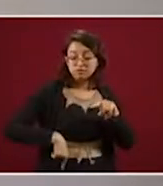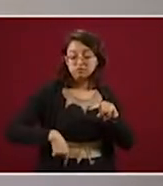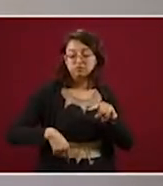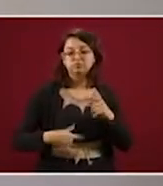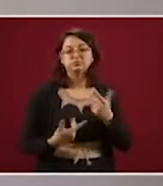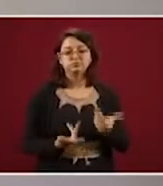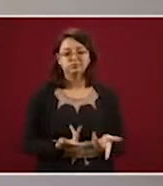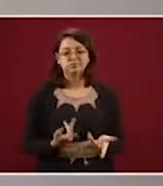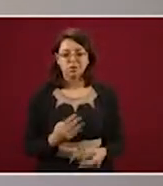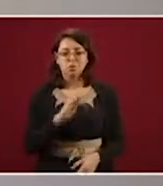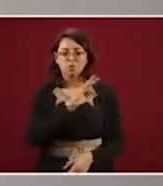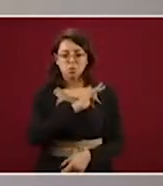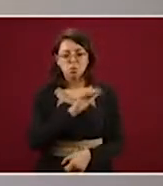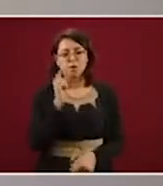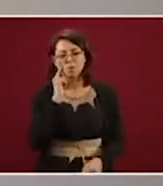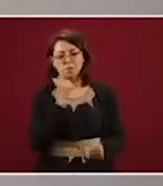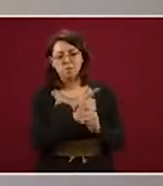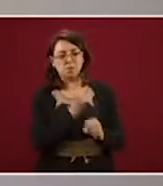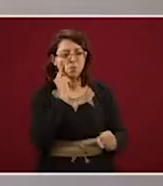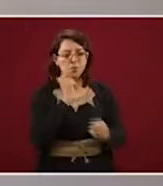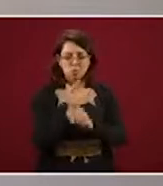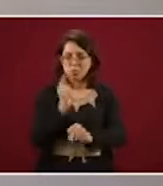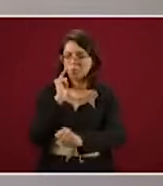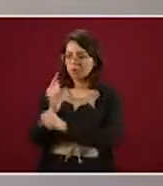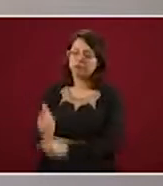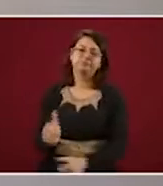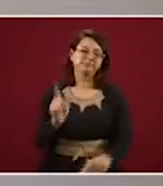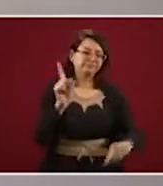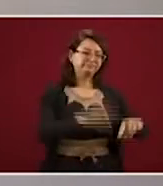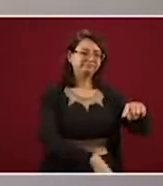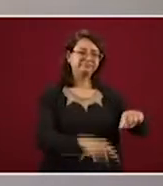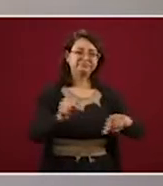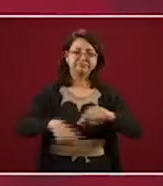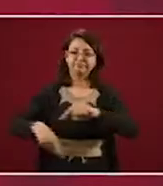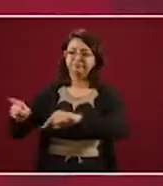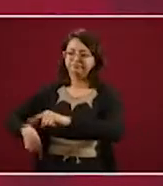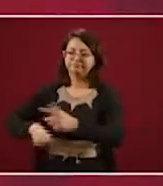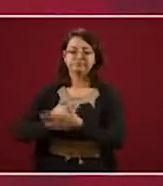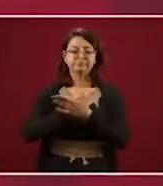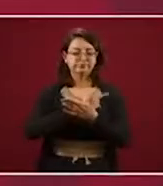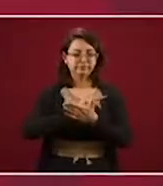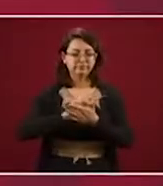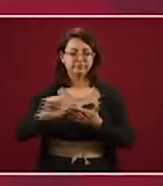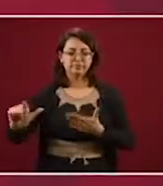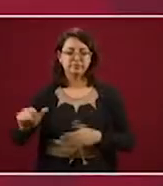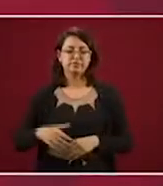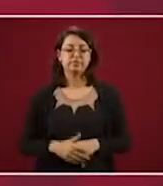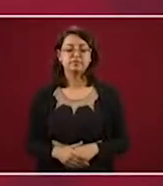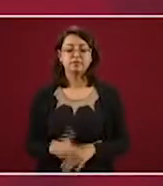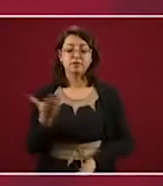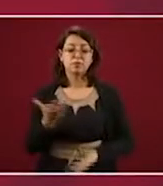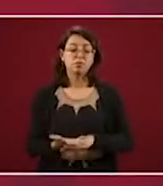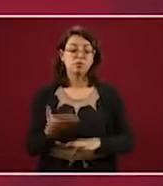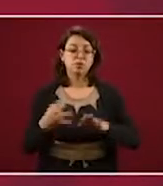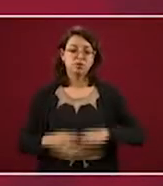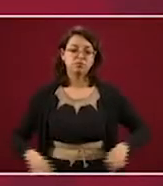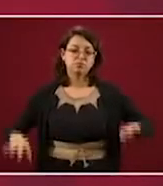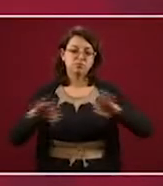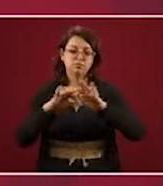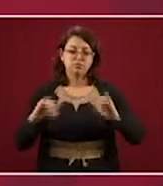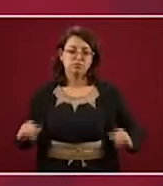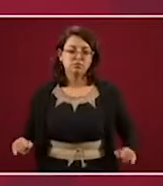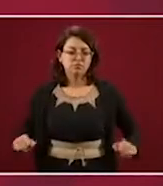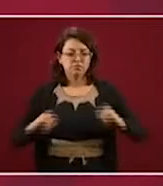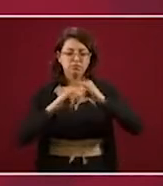vamos a poder limpiar. Y es muy importante esta institución. Es uno de